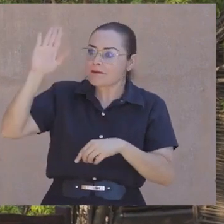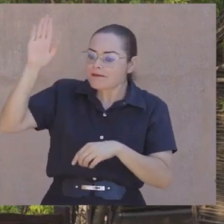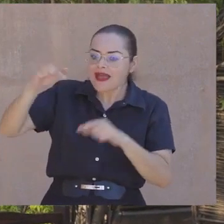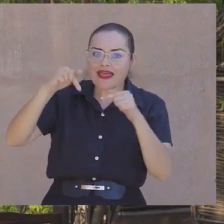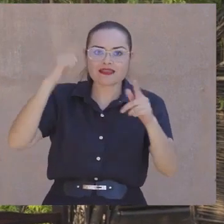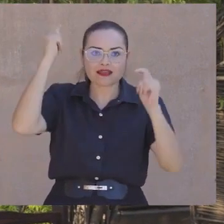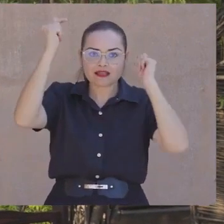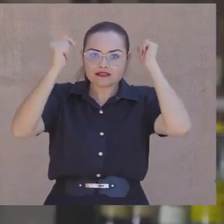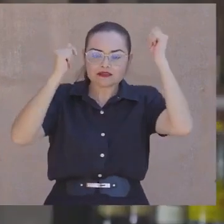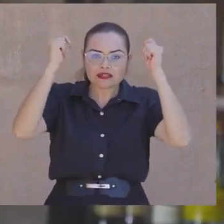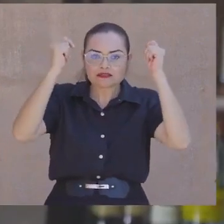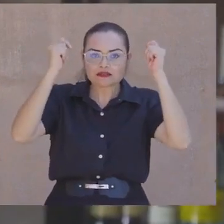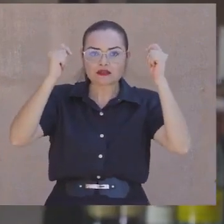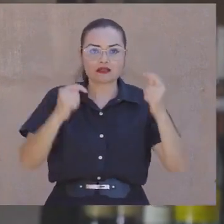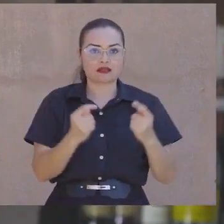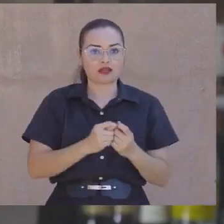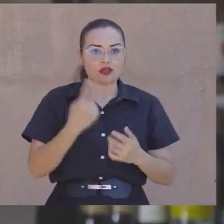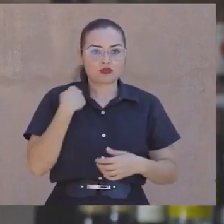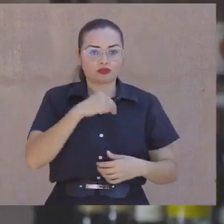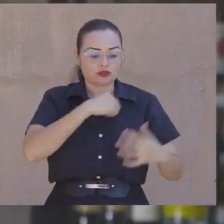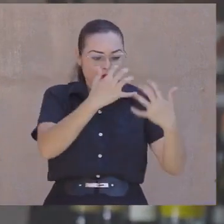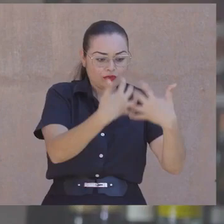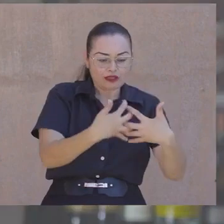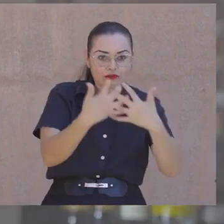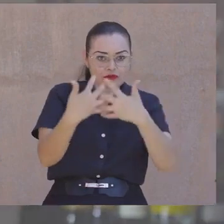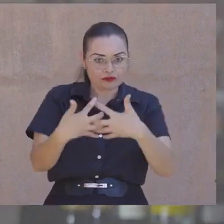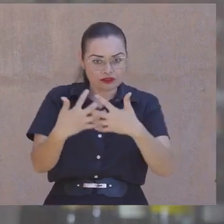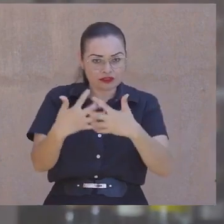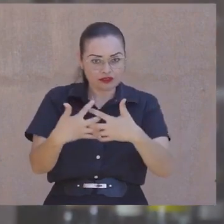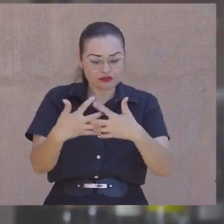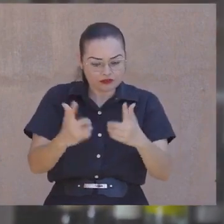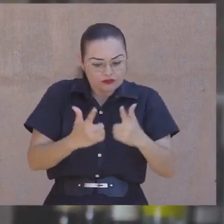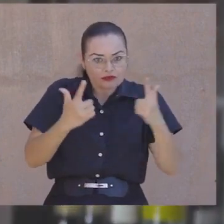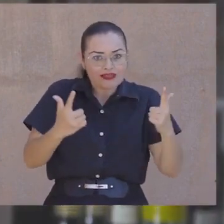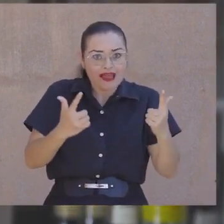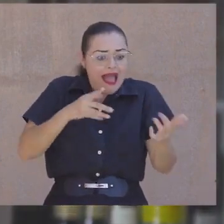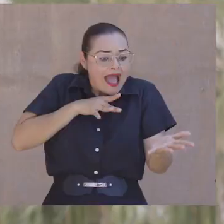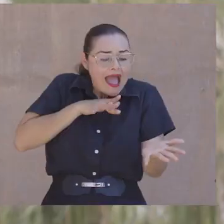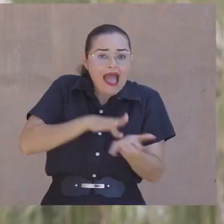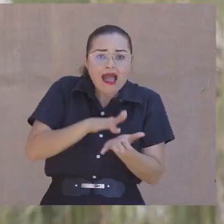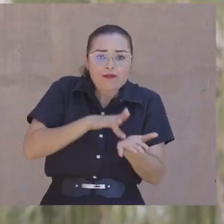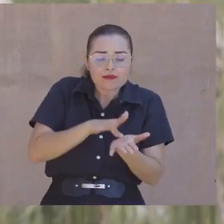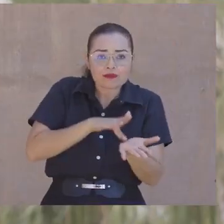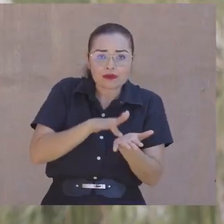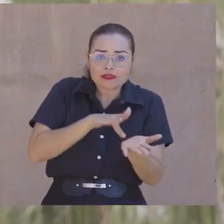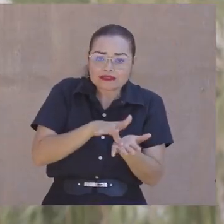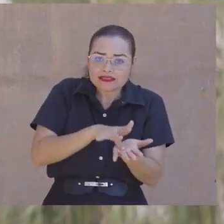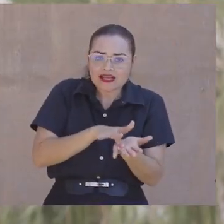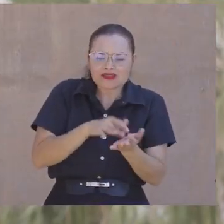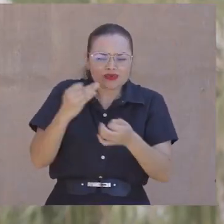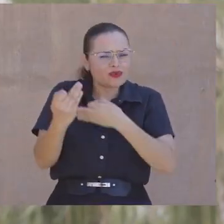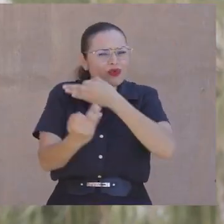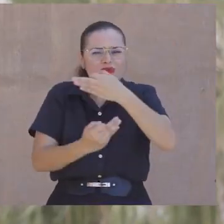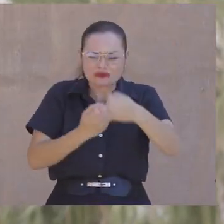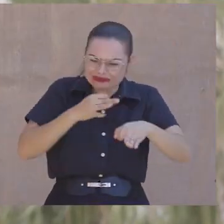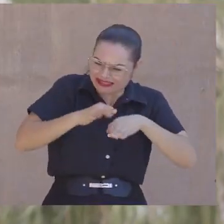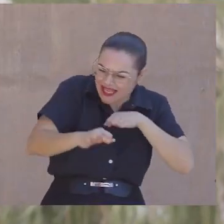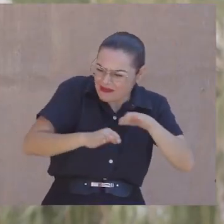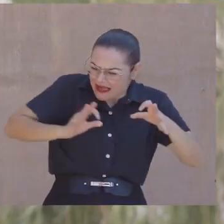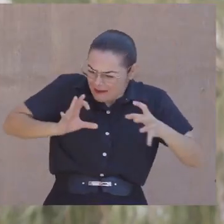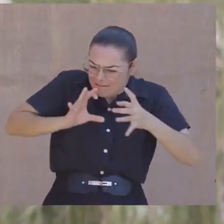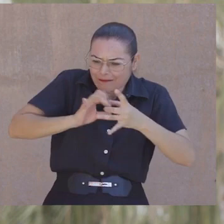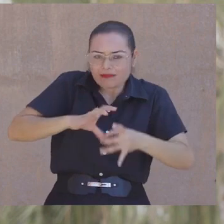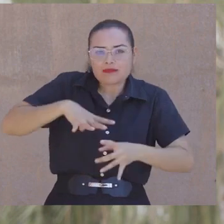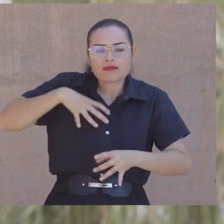nuestros destinos en el exterior apoyemos a las micro y pequeñas empresas turísticas altas generadoras de empleo